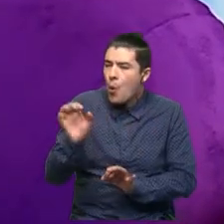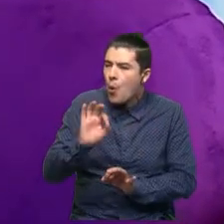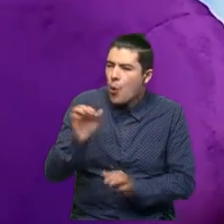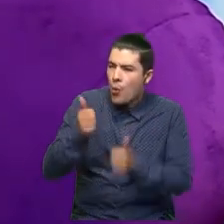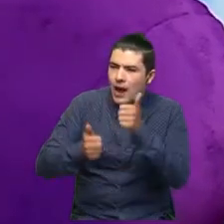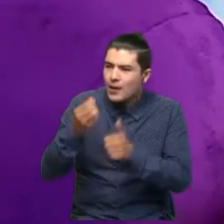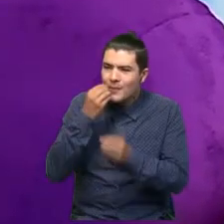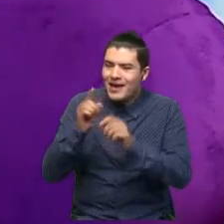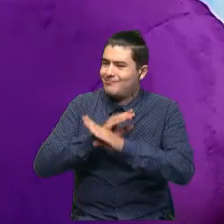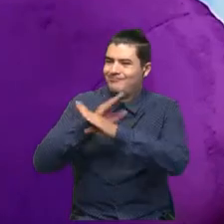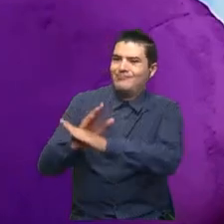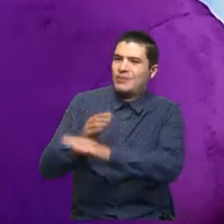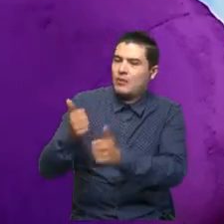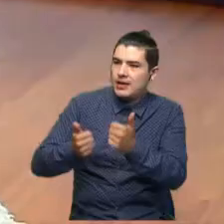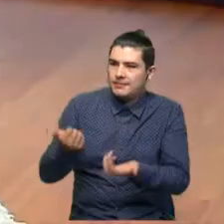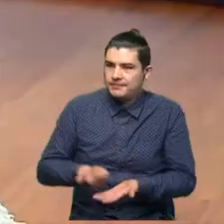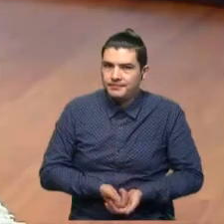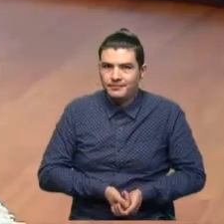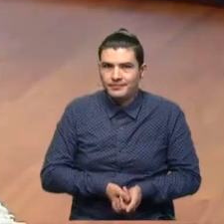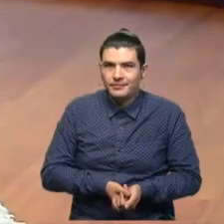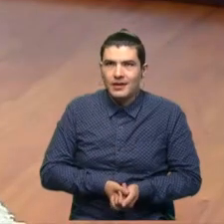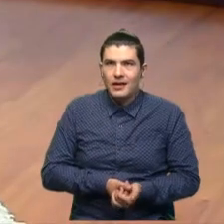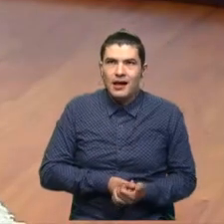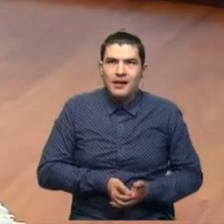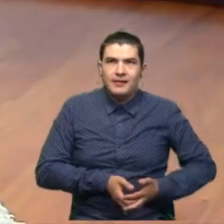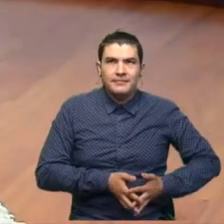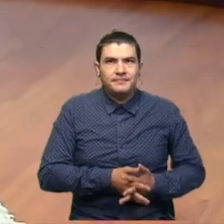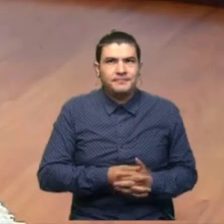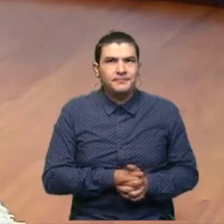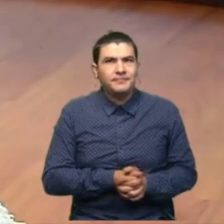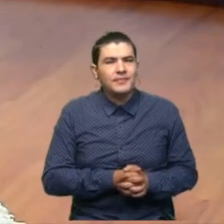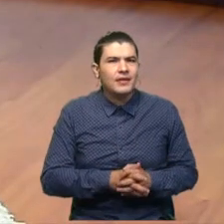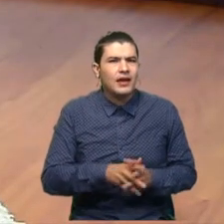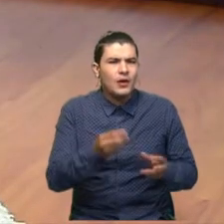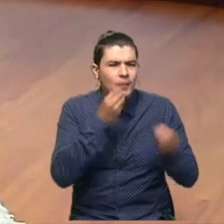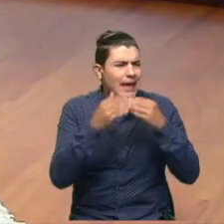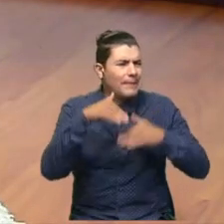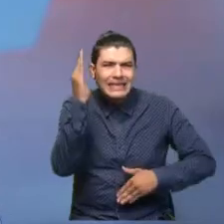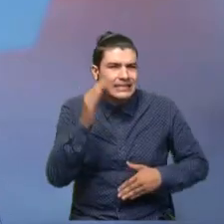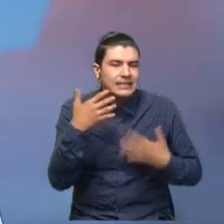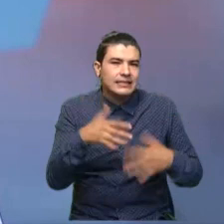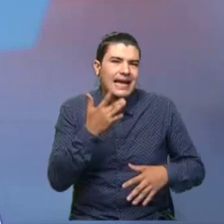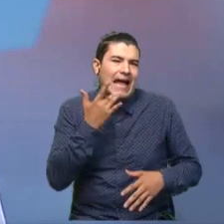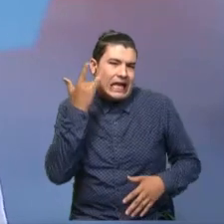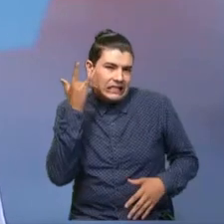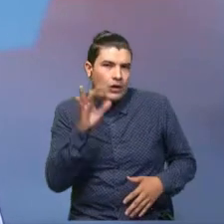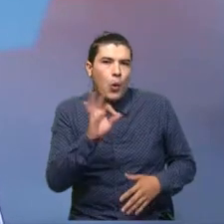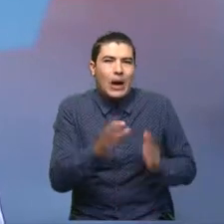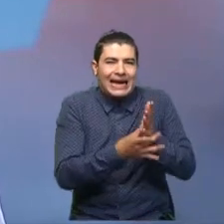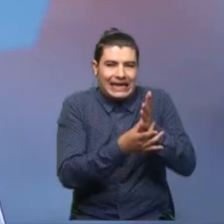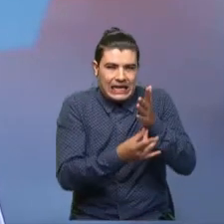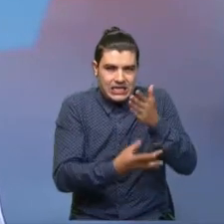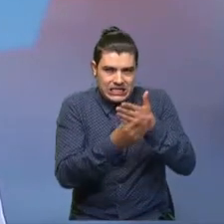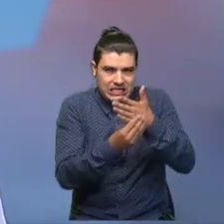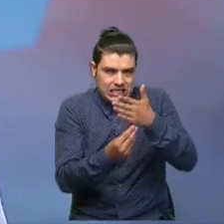porque agudizaría más los síntomas? Bueno, para los alimentos que agudizan más los síntomas son aquellos ácidos y grasos. Y